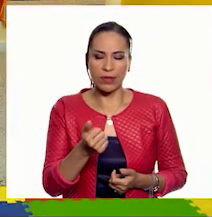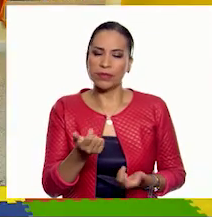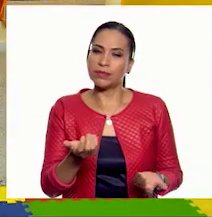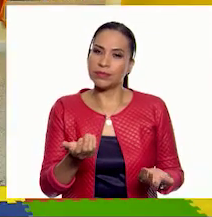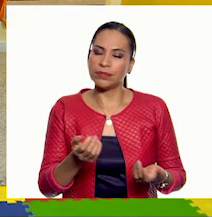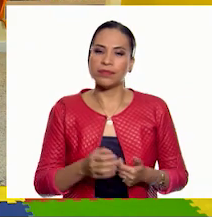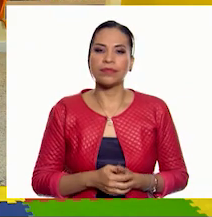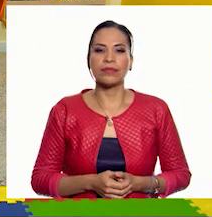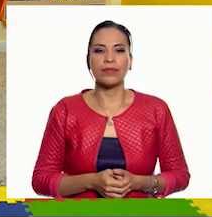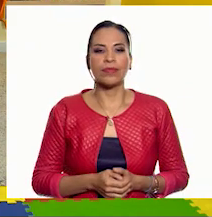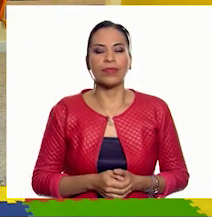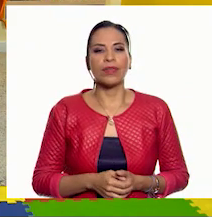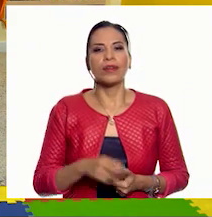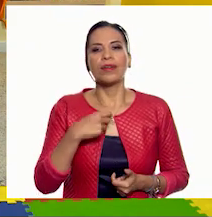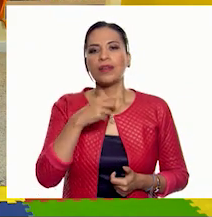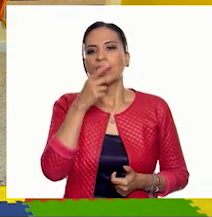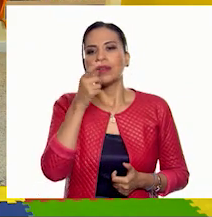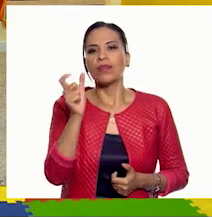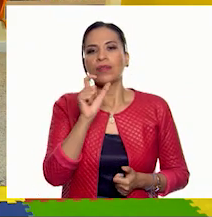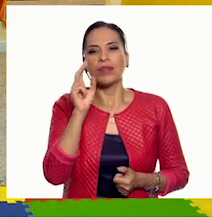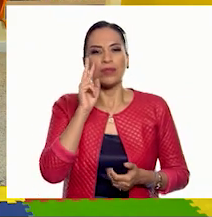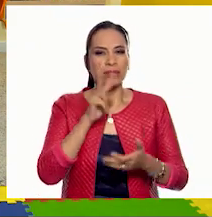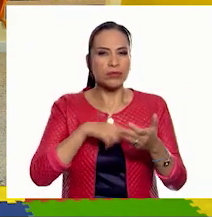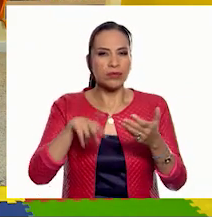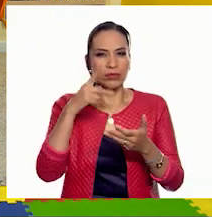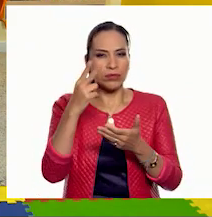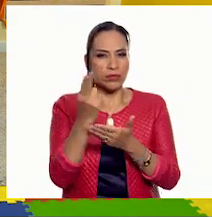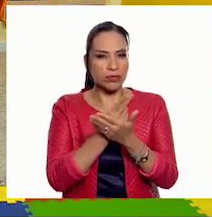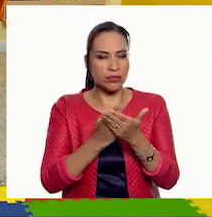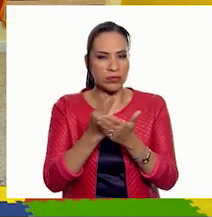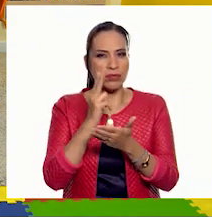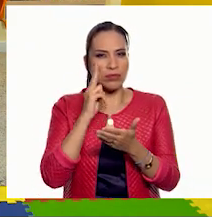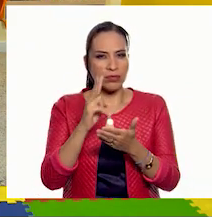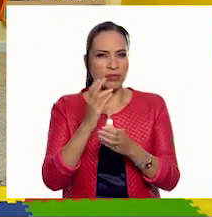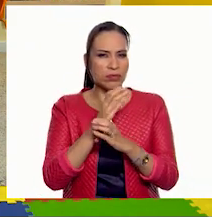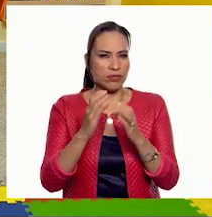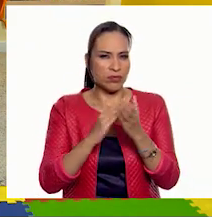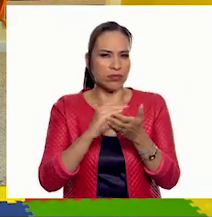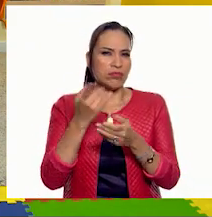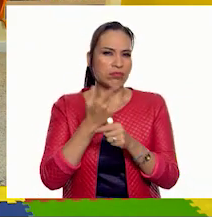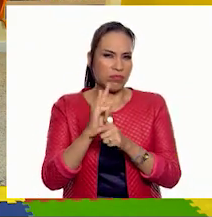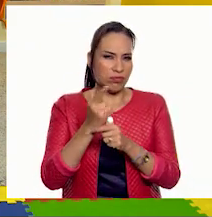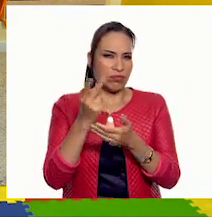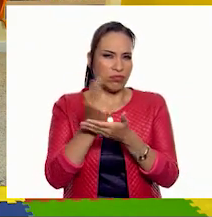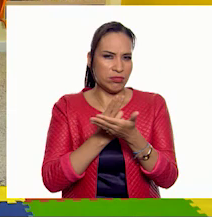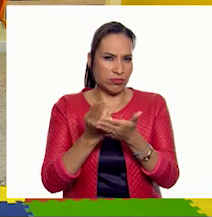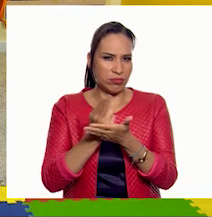Bueno, te decía que cuando observamos sus dibujos solo vemos garabatos.